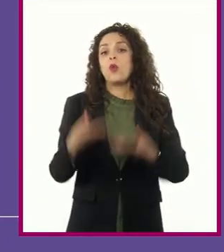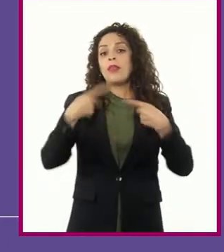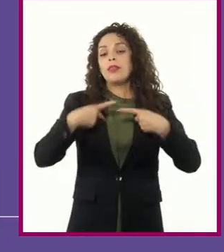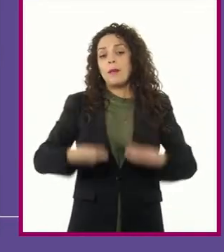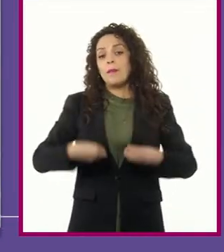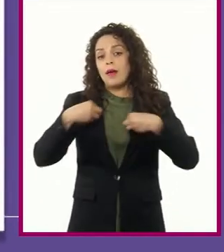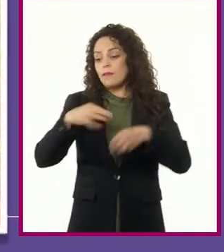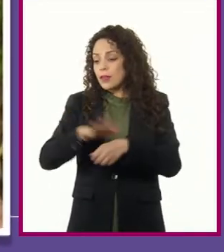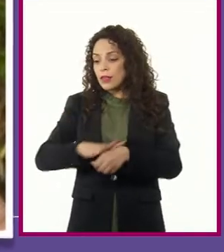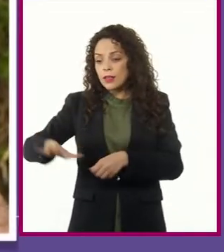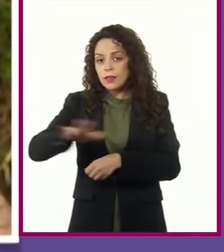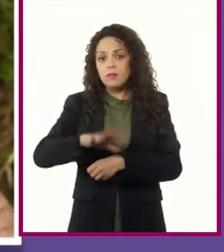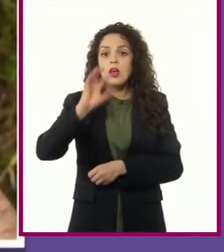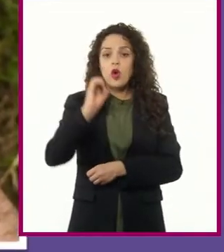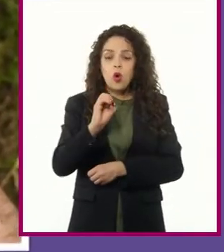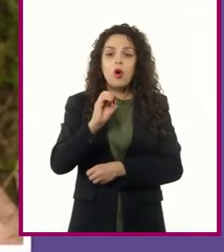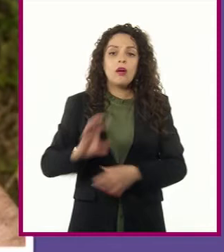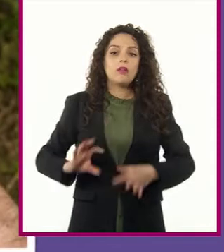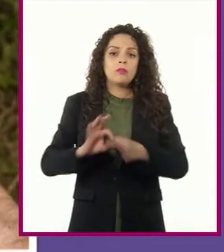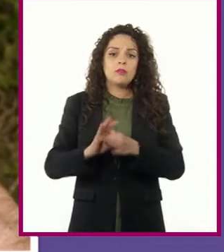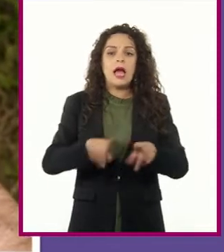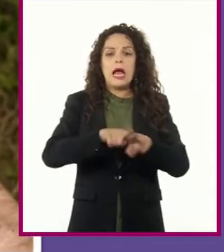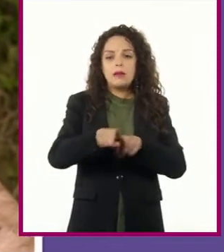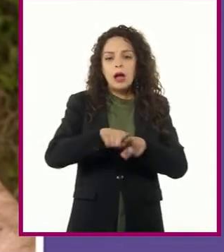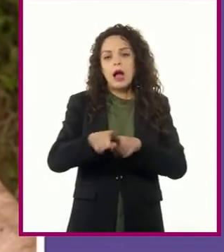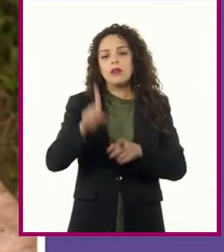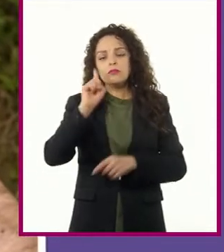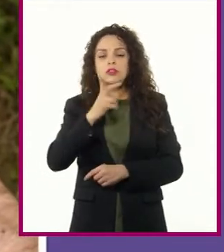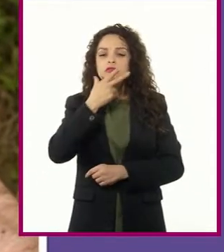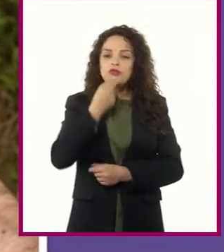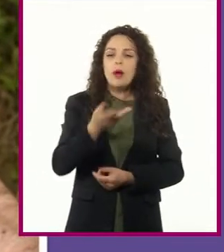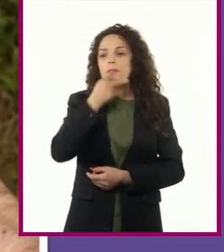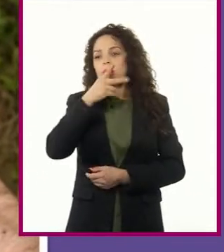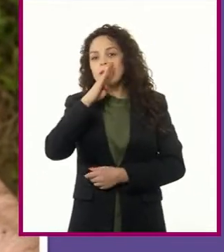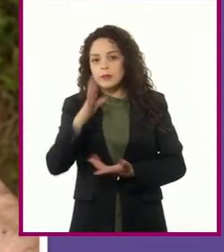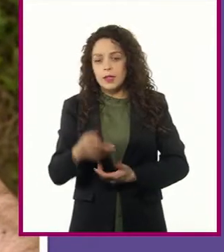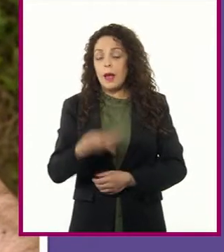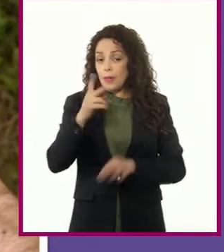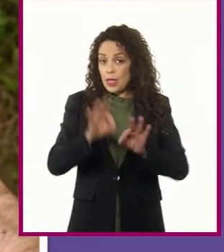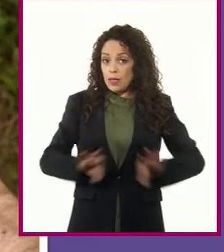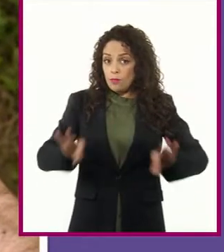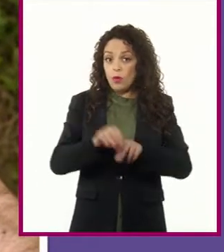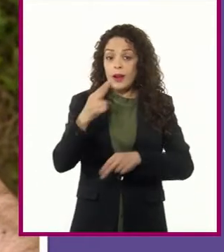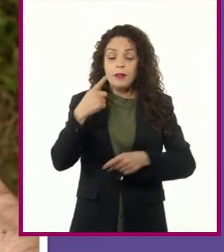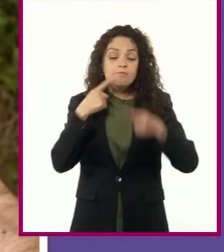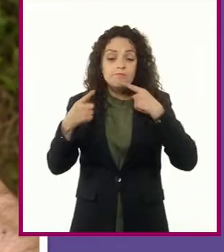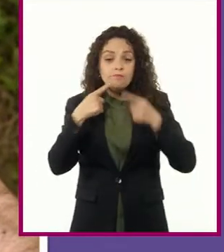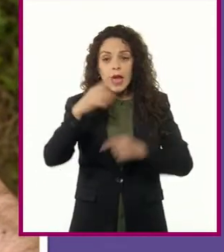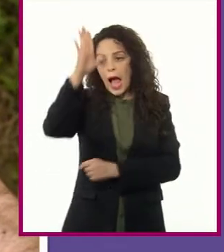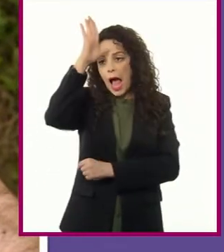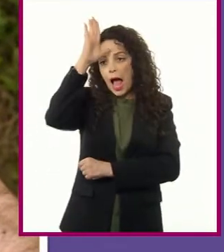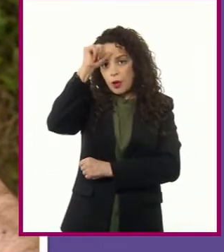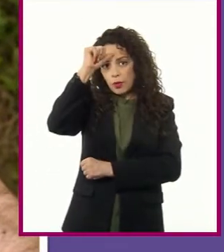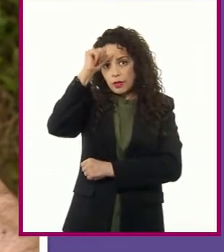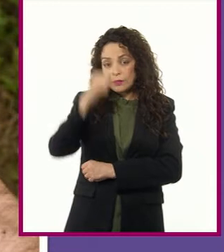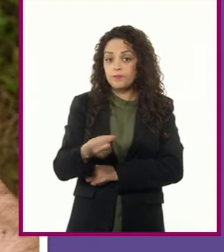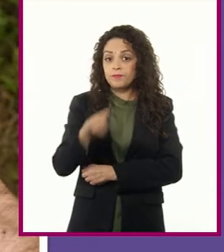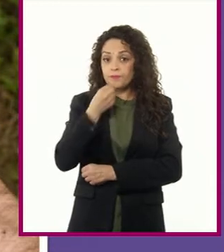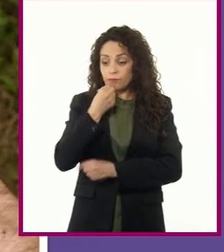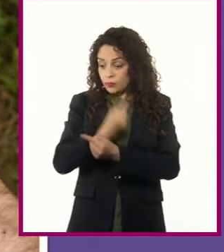o por las personas que lo componen. Lo importante es llegar a acuerdos. Incluso, las personas menores de edad